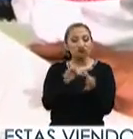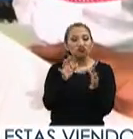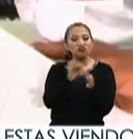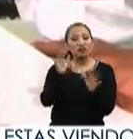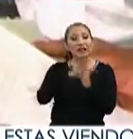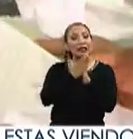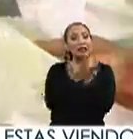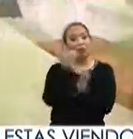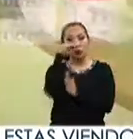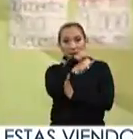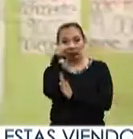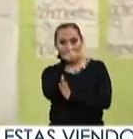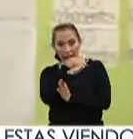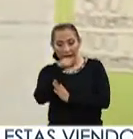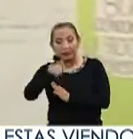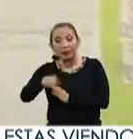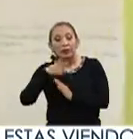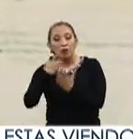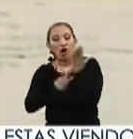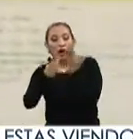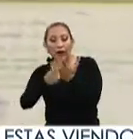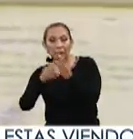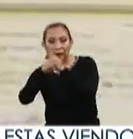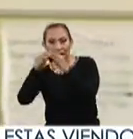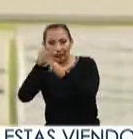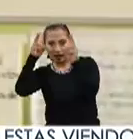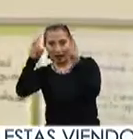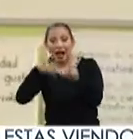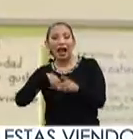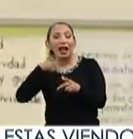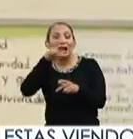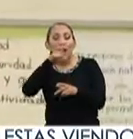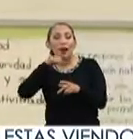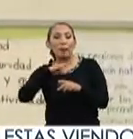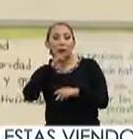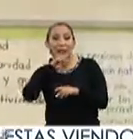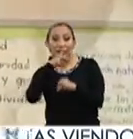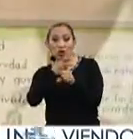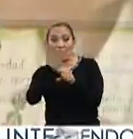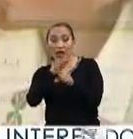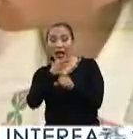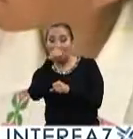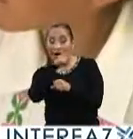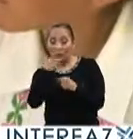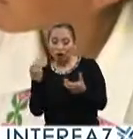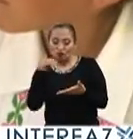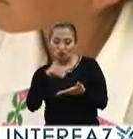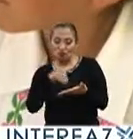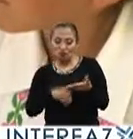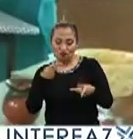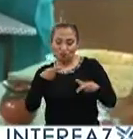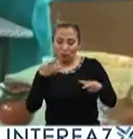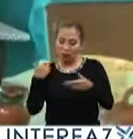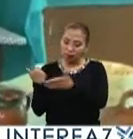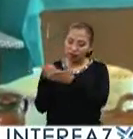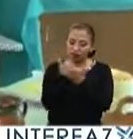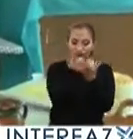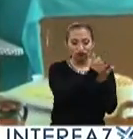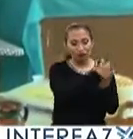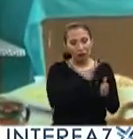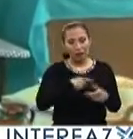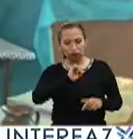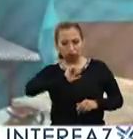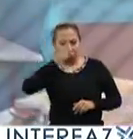explica que los libros de texto y los programas de asignatura de lengua materna y de segunda lengua fueron elaborados con la participación